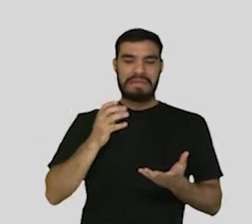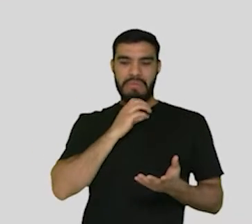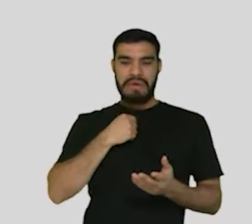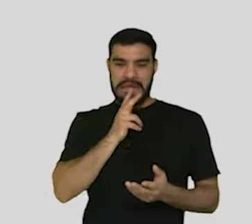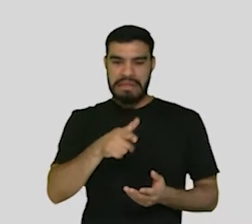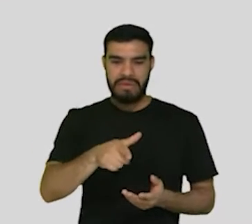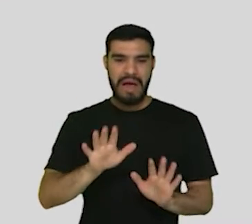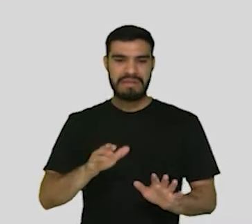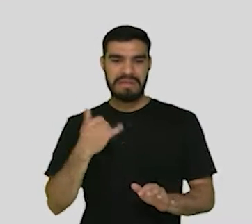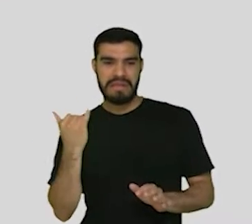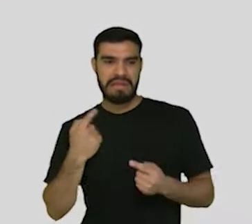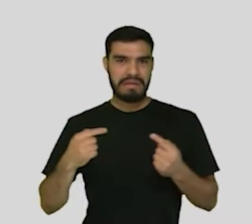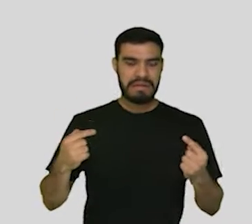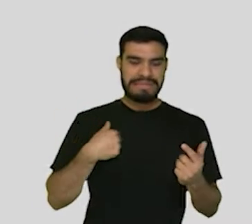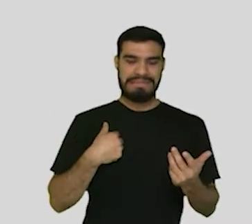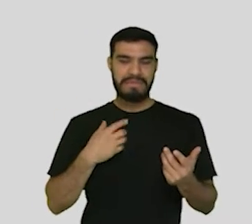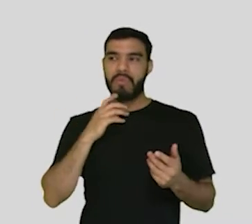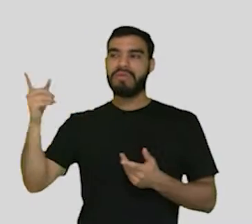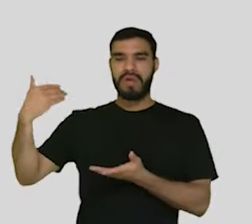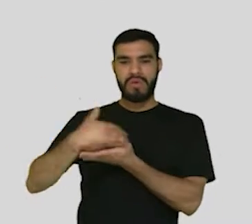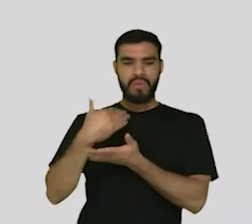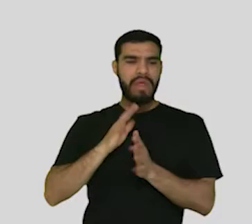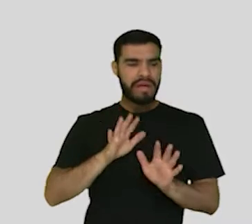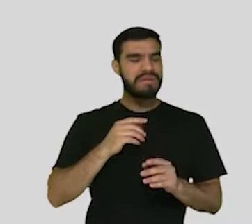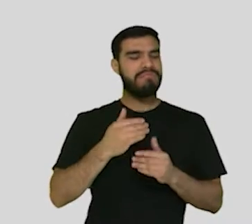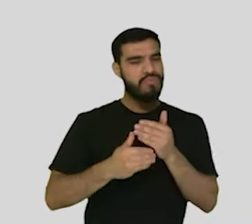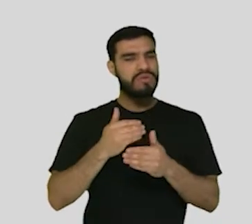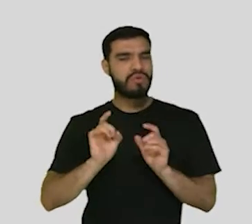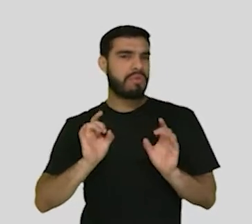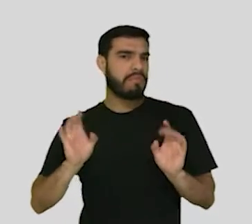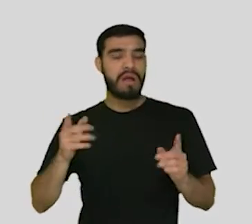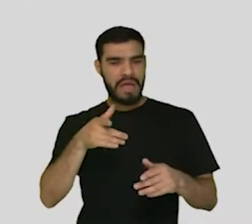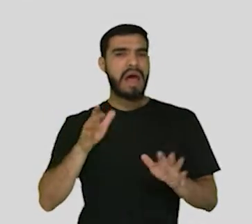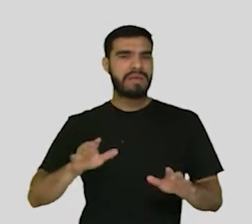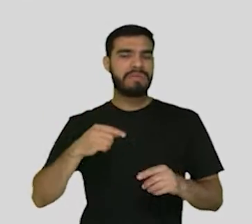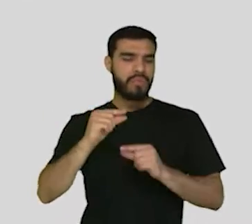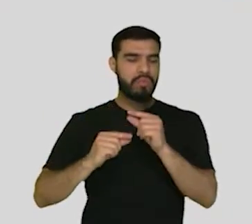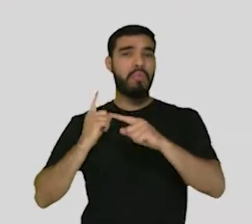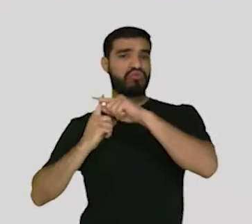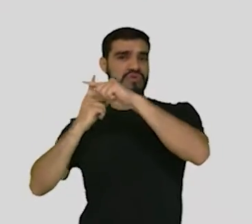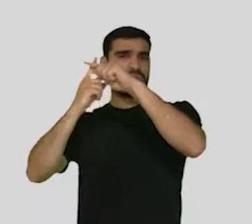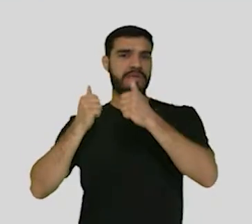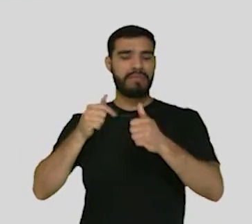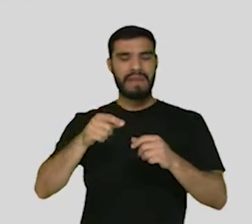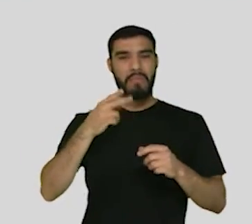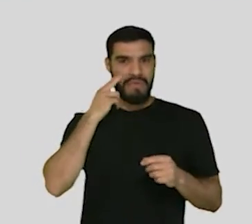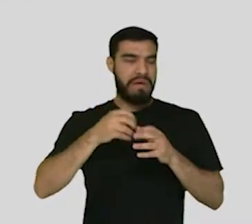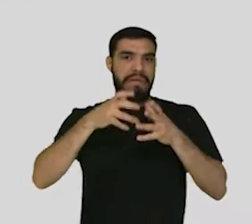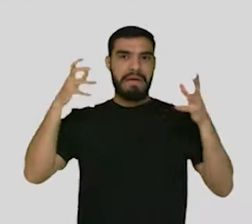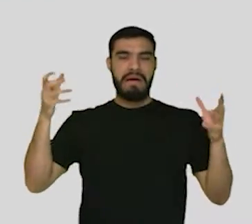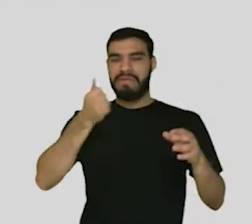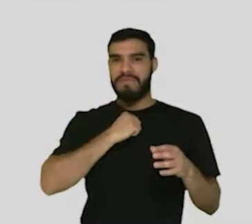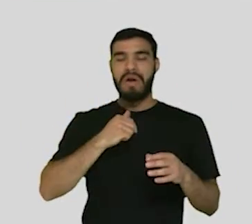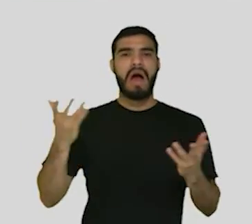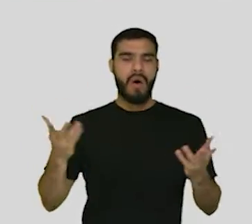Hetaje organización mante Icatuneputinbo, Icatujanguaisa, Rejesa, Ba Esapa, Rezeta, PAP, Apañuaiwi.